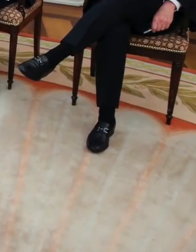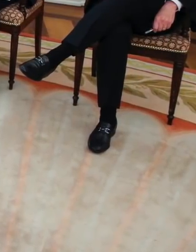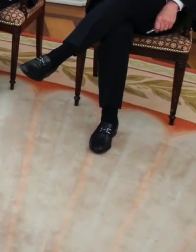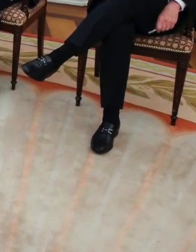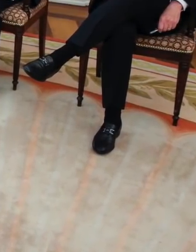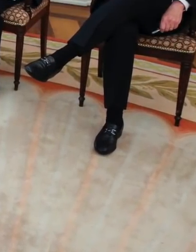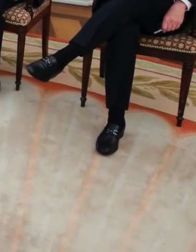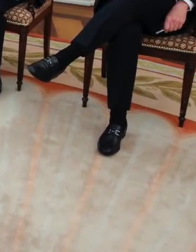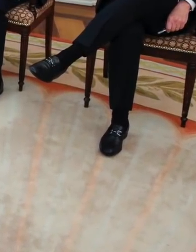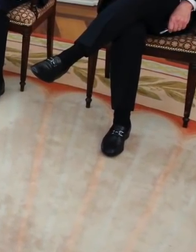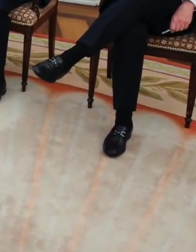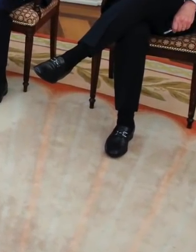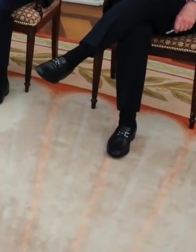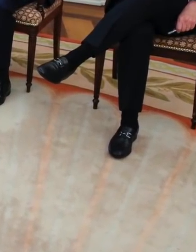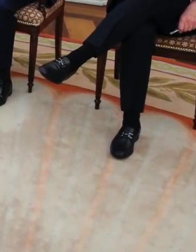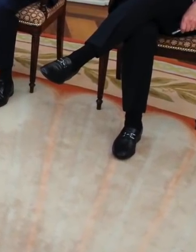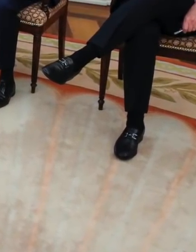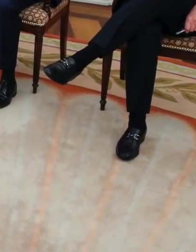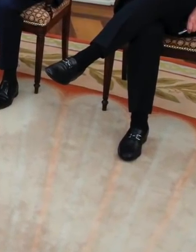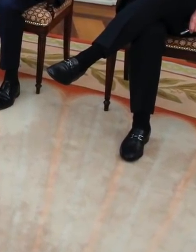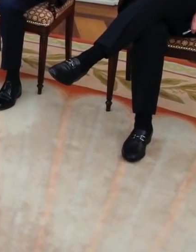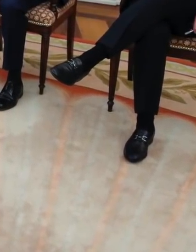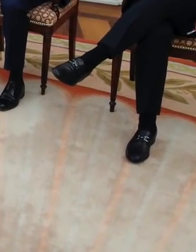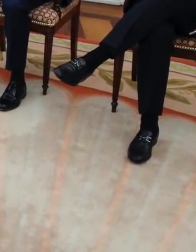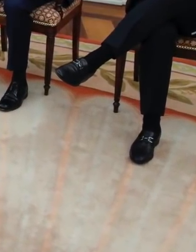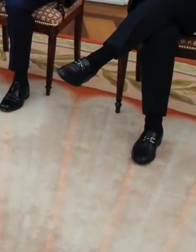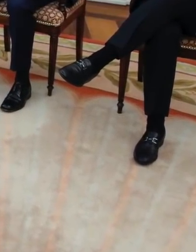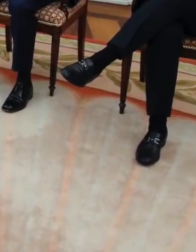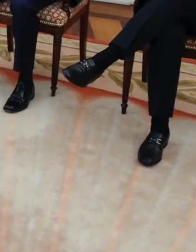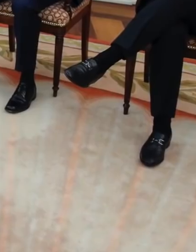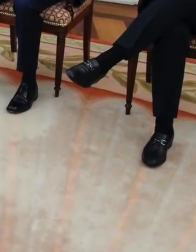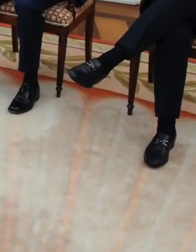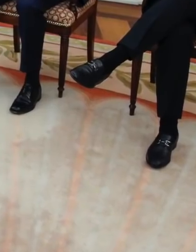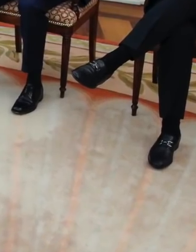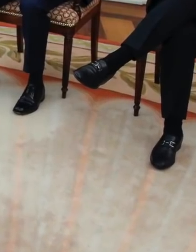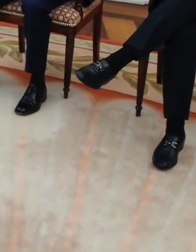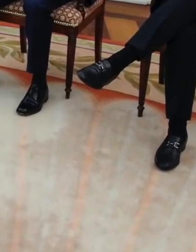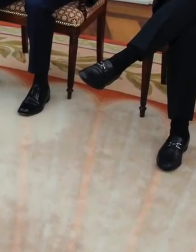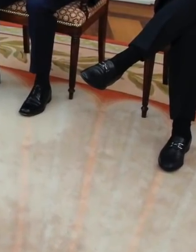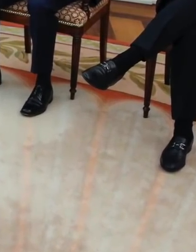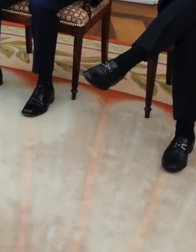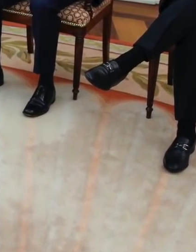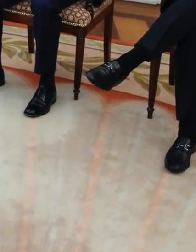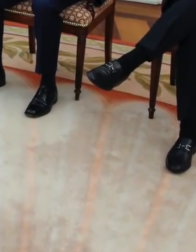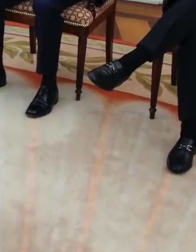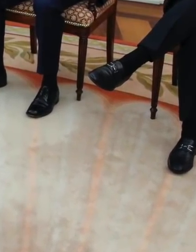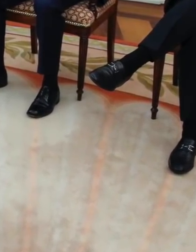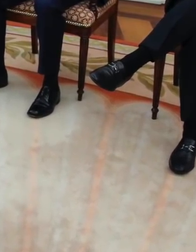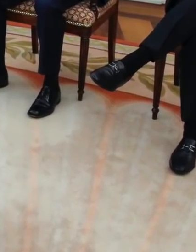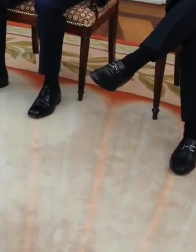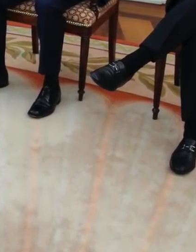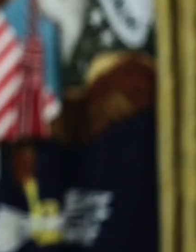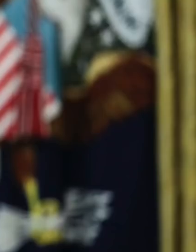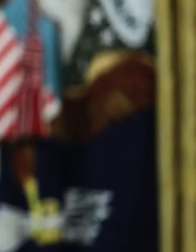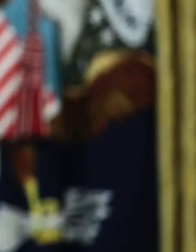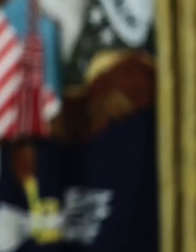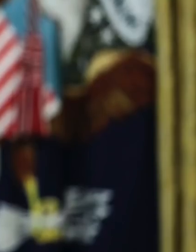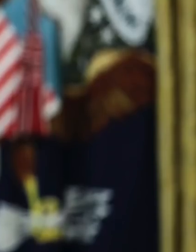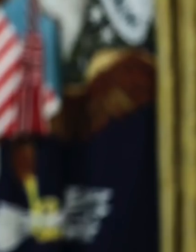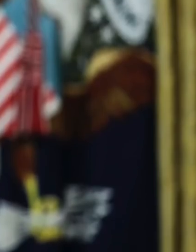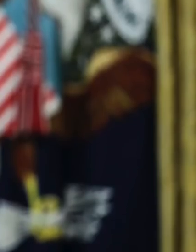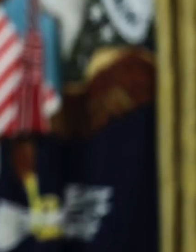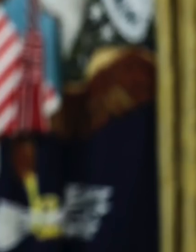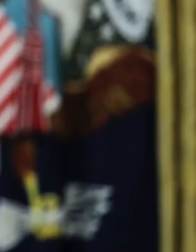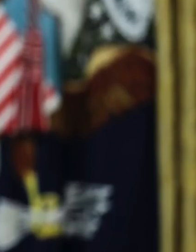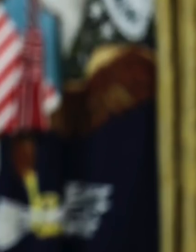la declaración de ayer de trump de que los medios los medios estadounidenses deben enfocarse más en la situación por